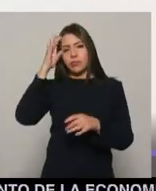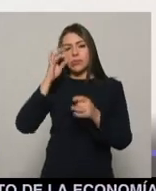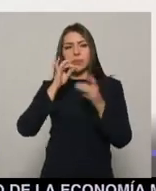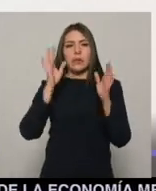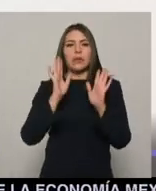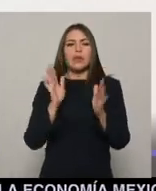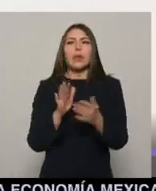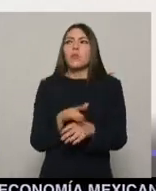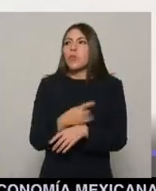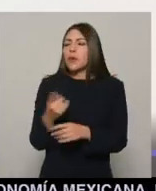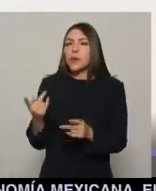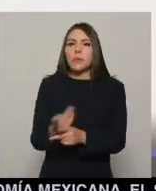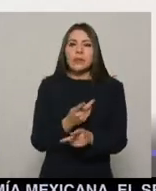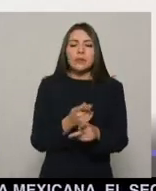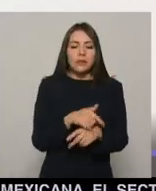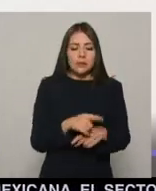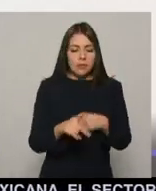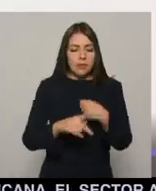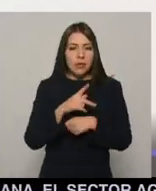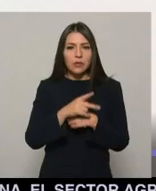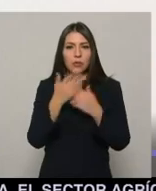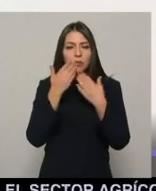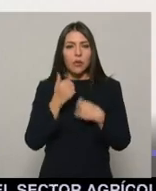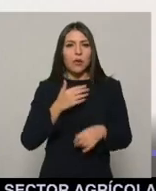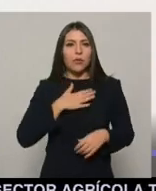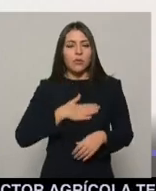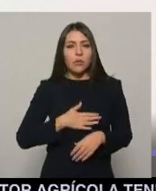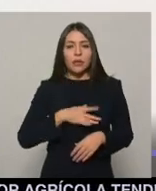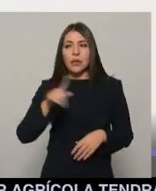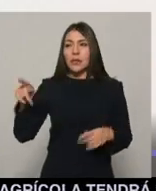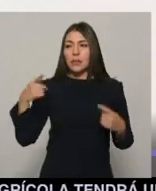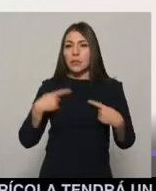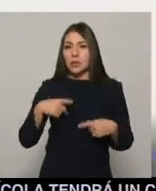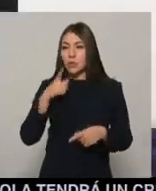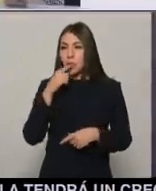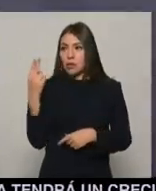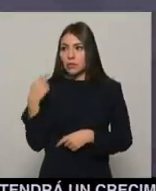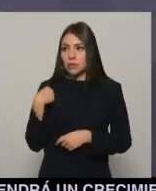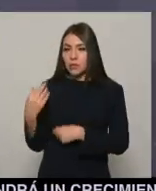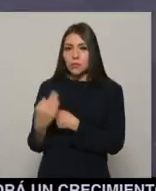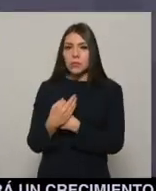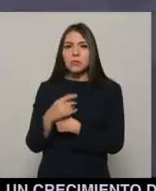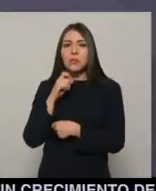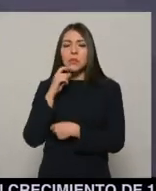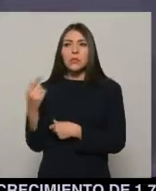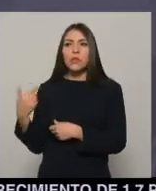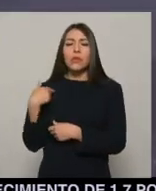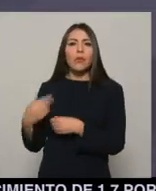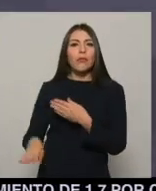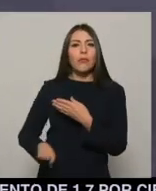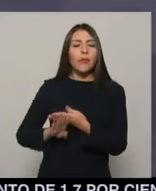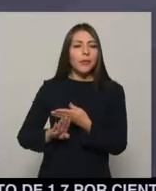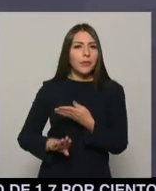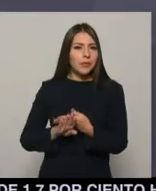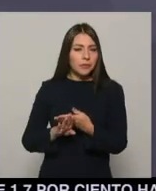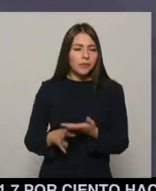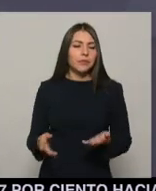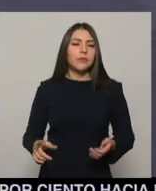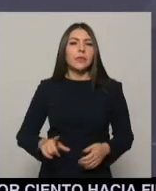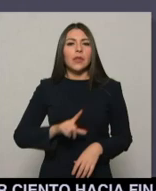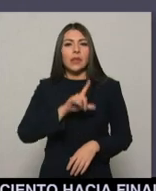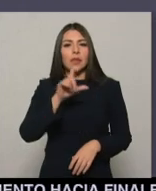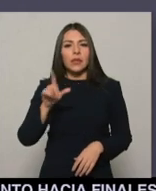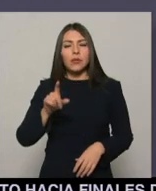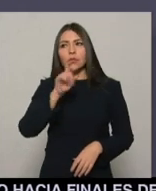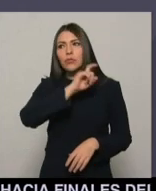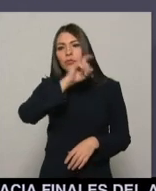justicia en este país y los mismos que se supone que nos deben proteger nos están violentando, ¿no? Desde ahí. Y luego las pintas que sucedieron en la